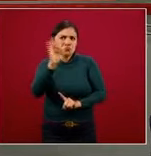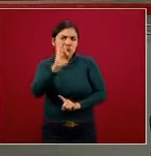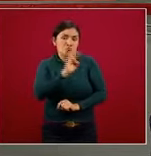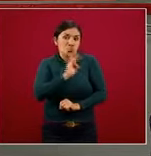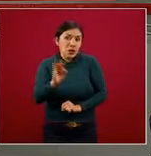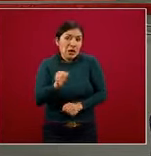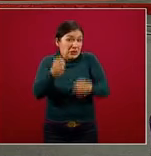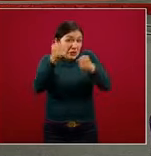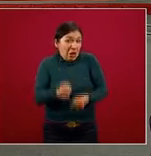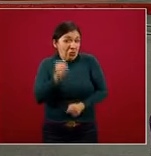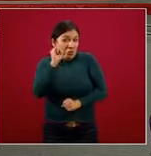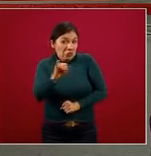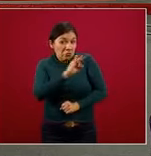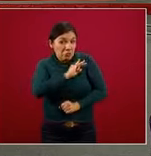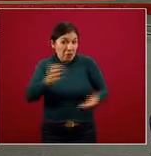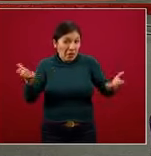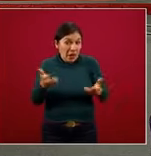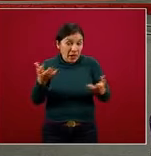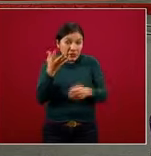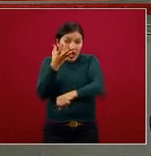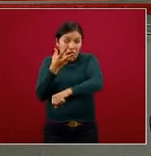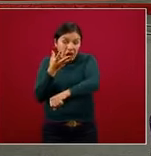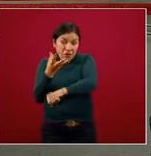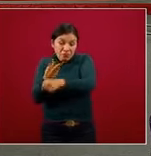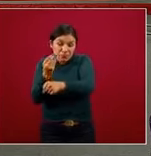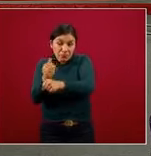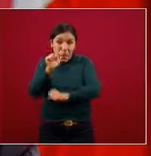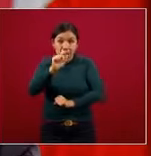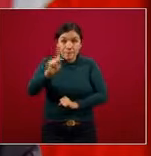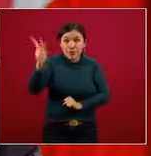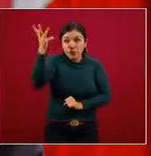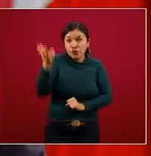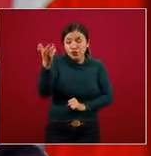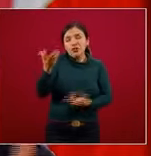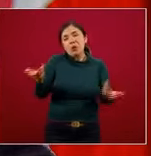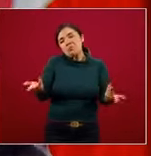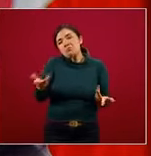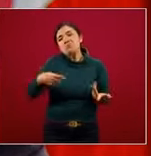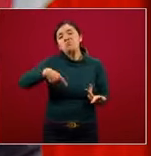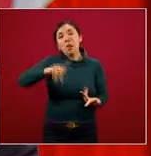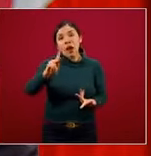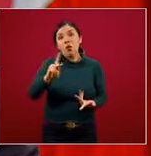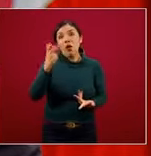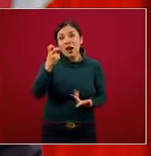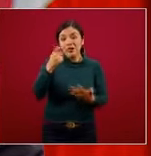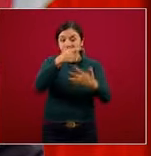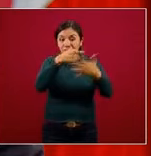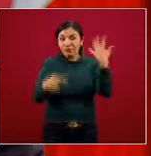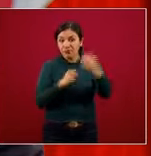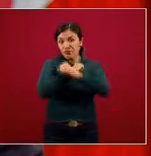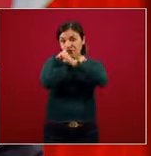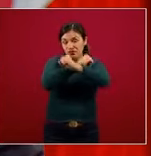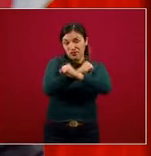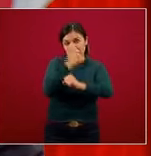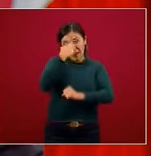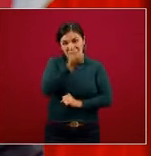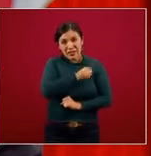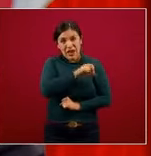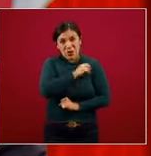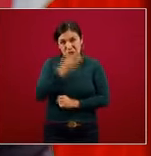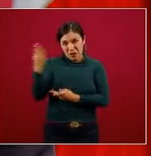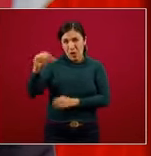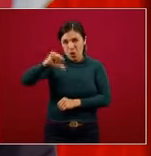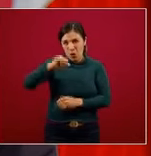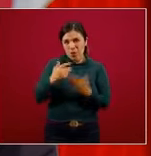no estoy seguro que podamos tener una aplicación móvil, pero el Escuadrón de la Salud que ha presentado el doctor Ricardo